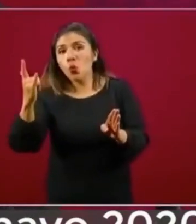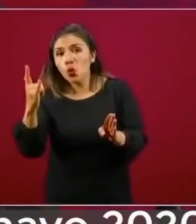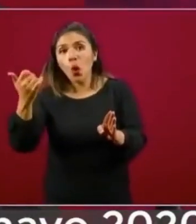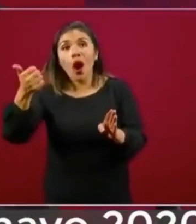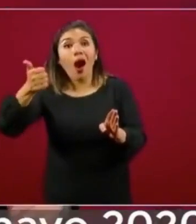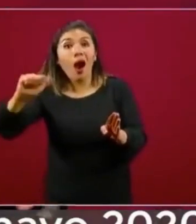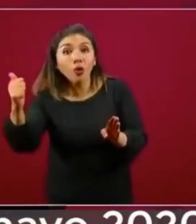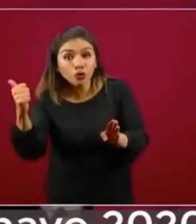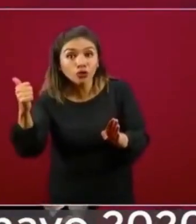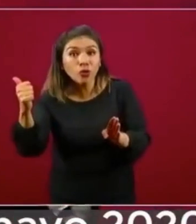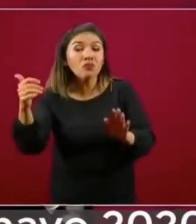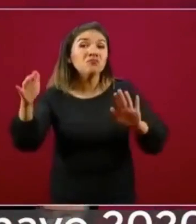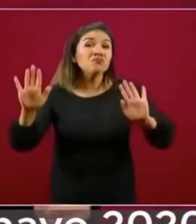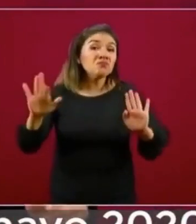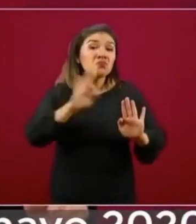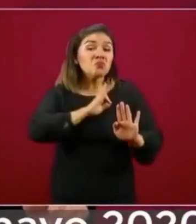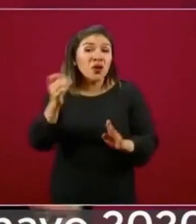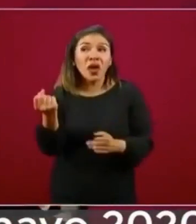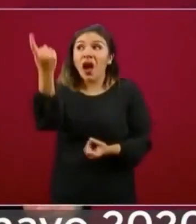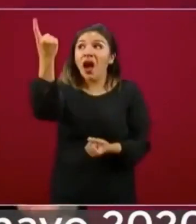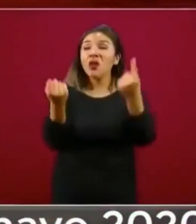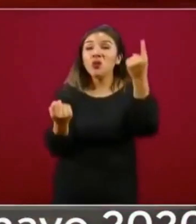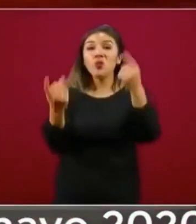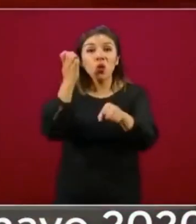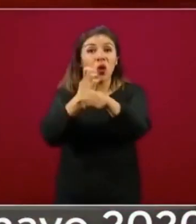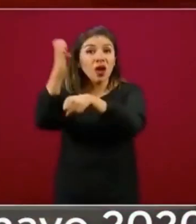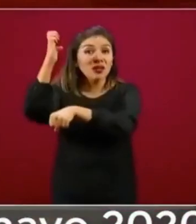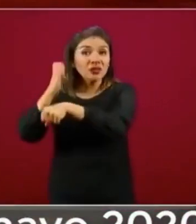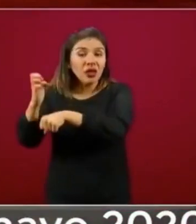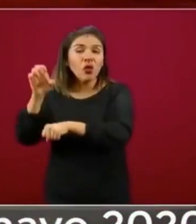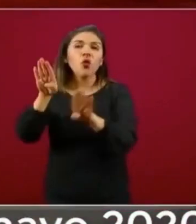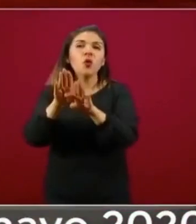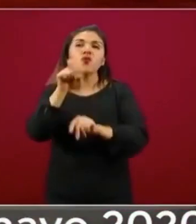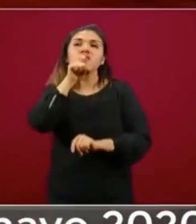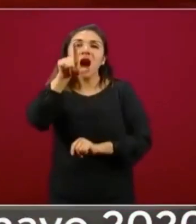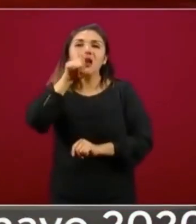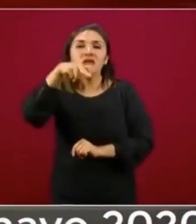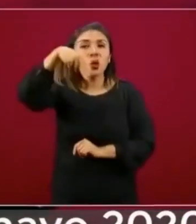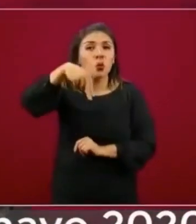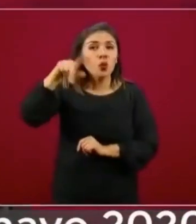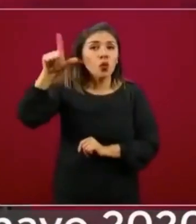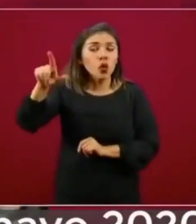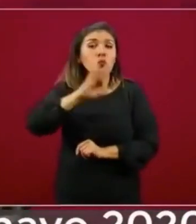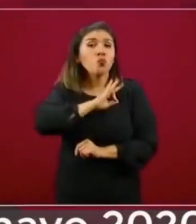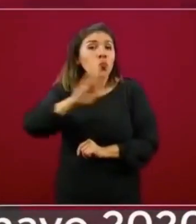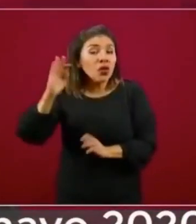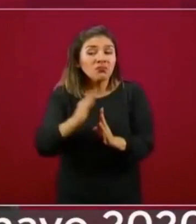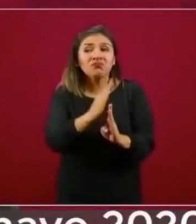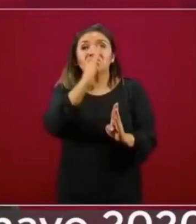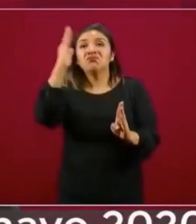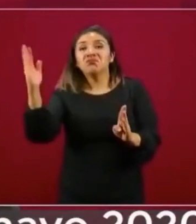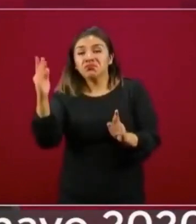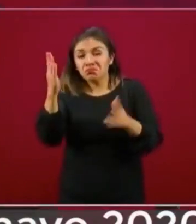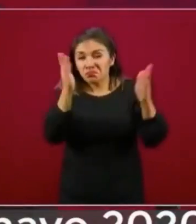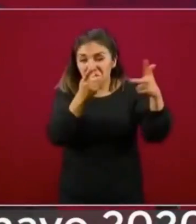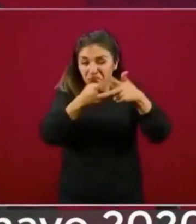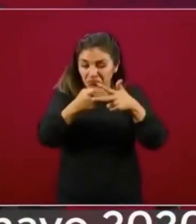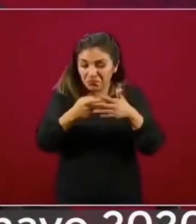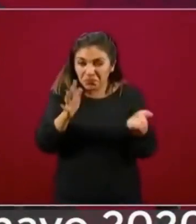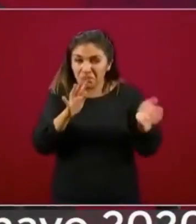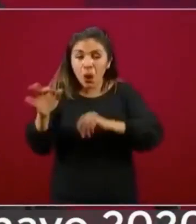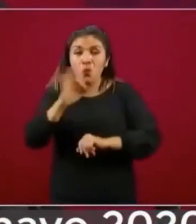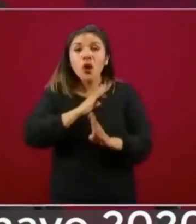y todavía algunos estados, concretamente Jalisco y Nuevo León, posiblemente, de acuerdo a las proyecciones matemáticas, podrían